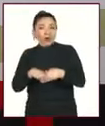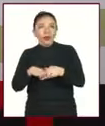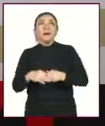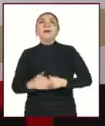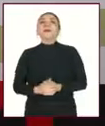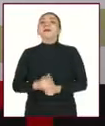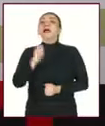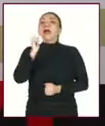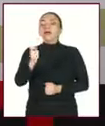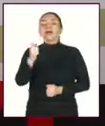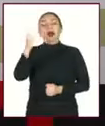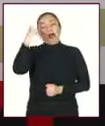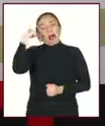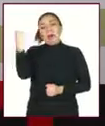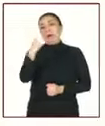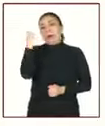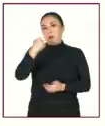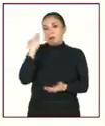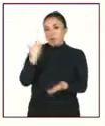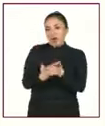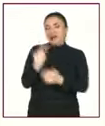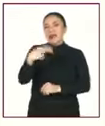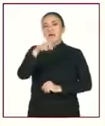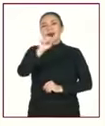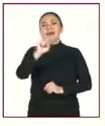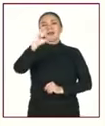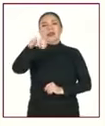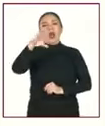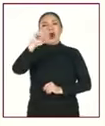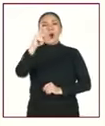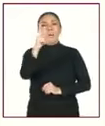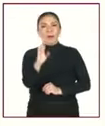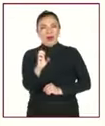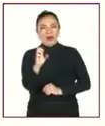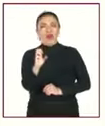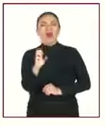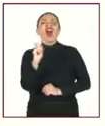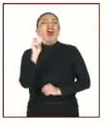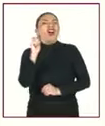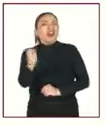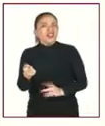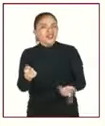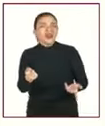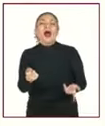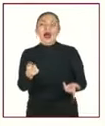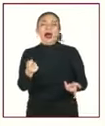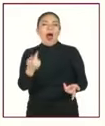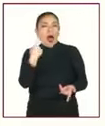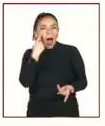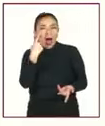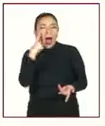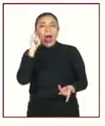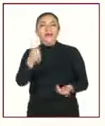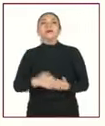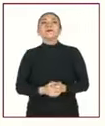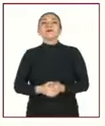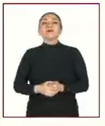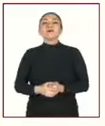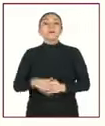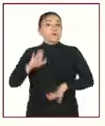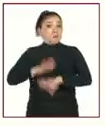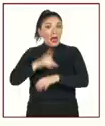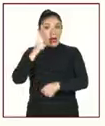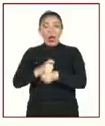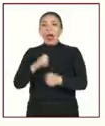son desmayos o síncopes. Esto se define de varias maneras, pero normalmente cuando es más común puede